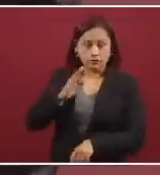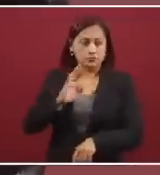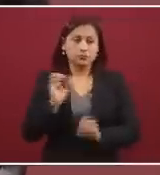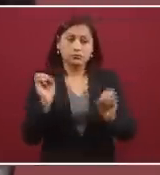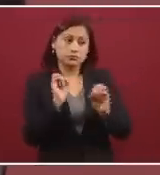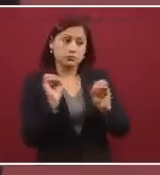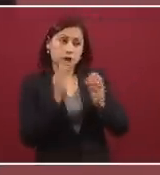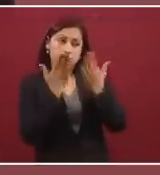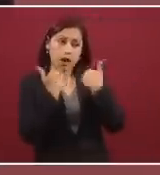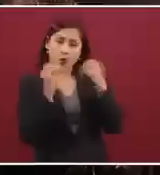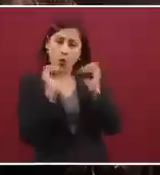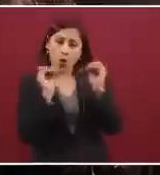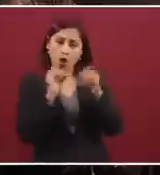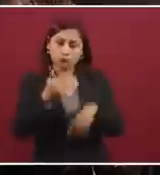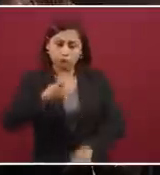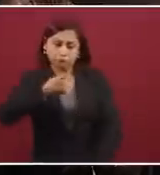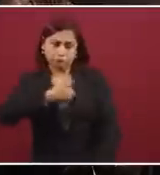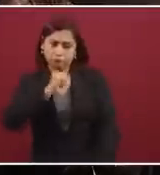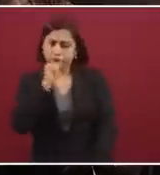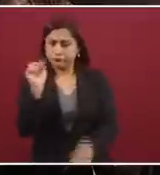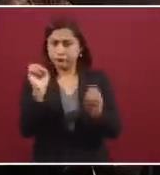acerca de